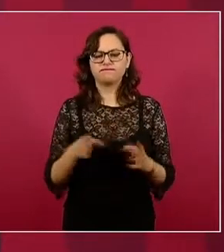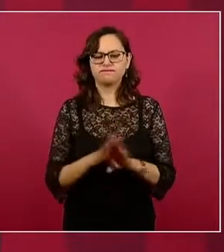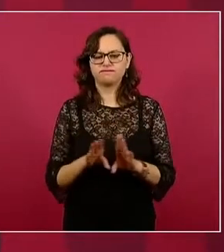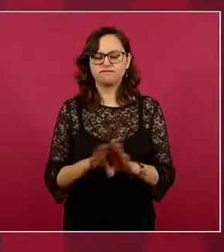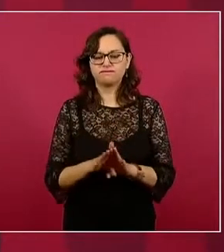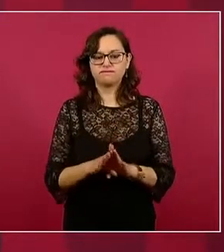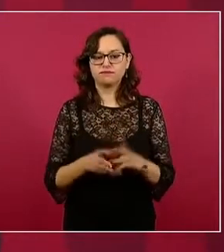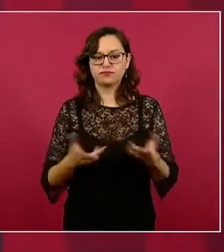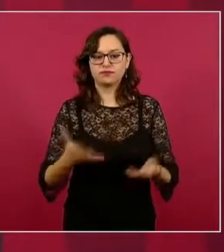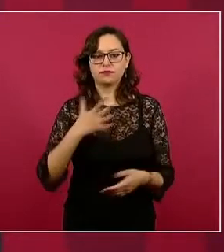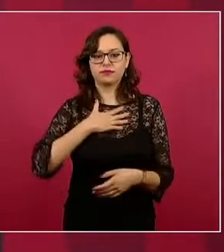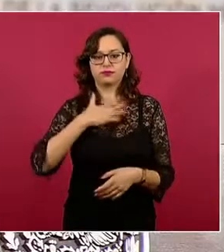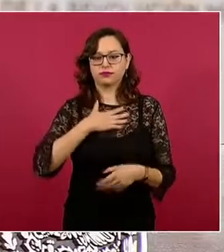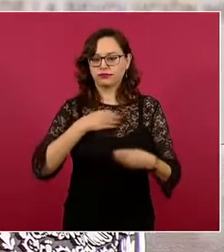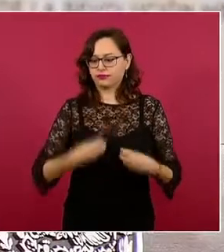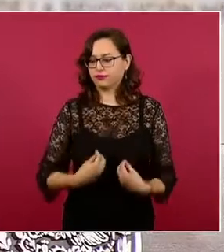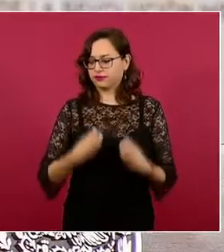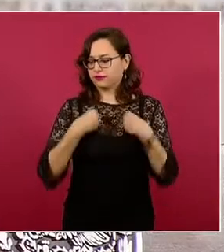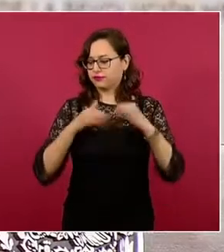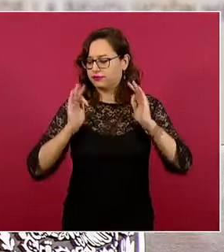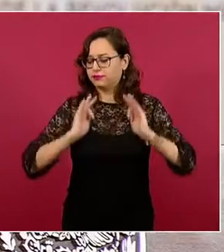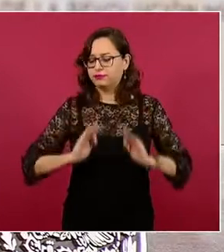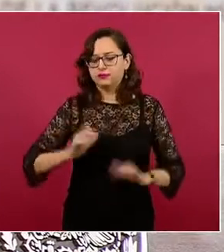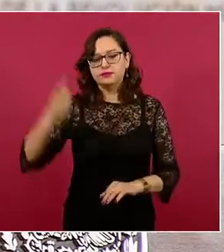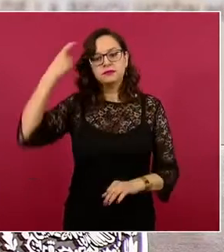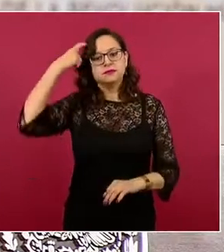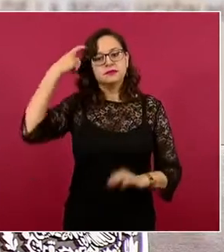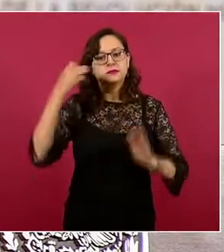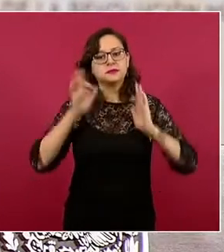conciencia, estar bien con el prójimo.